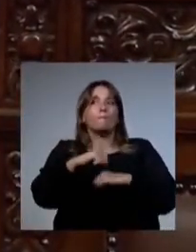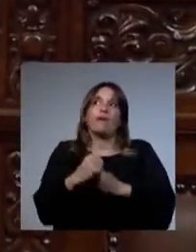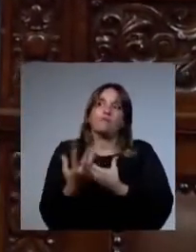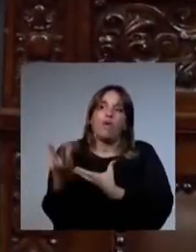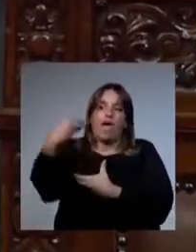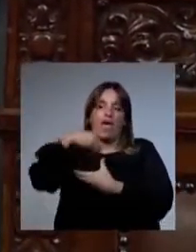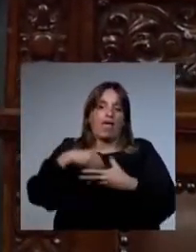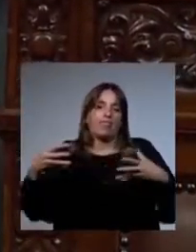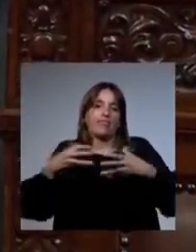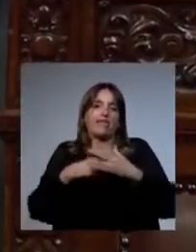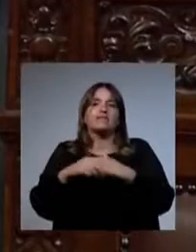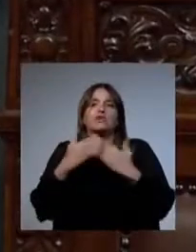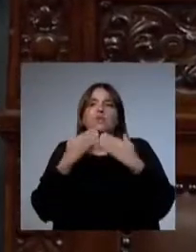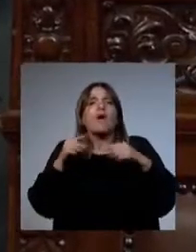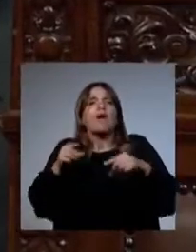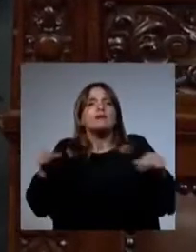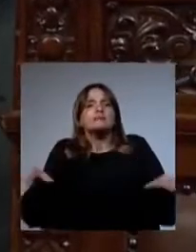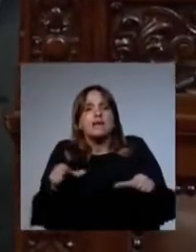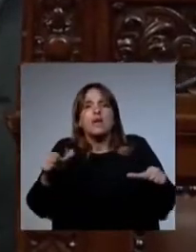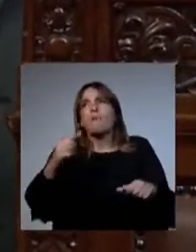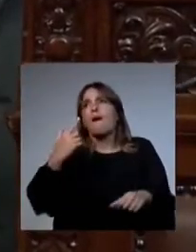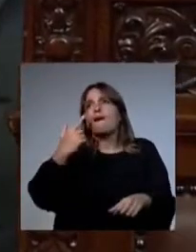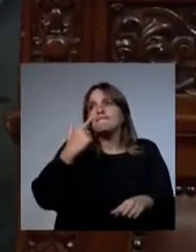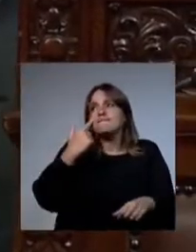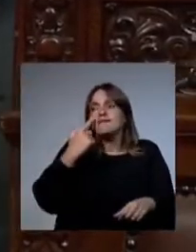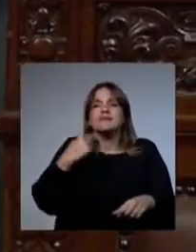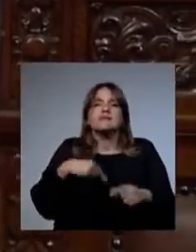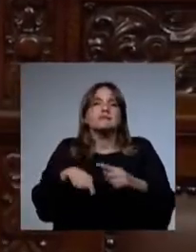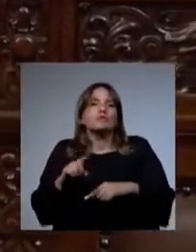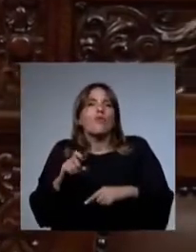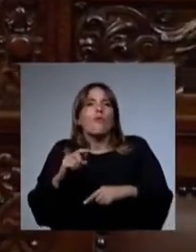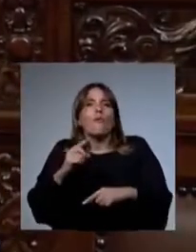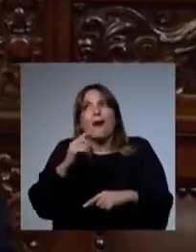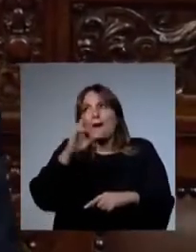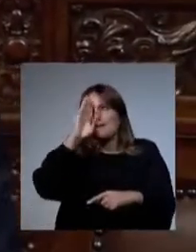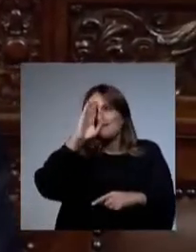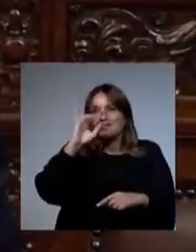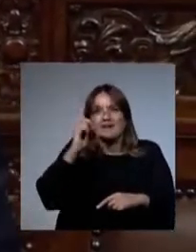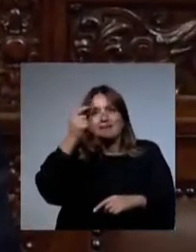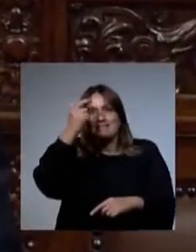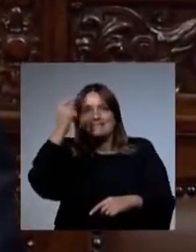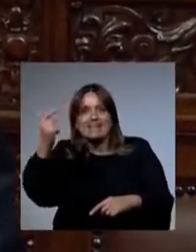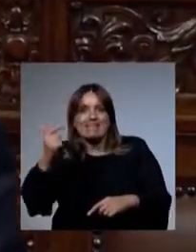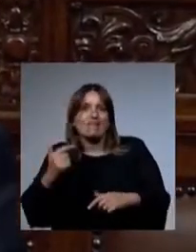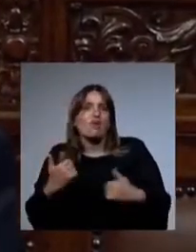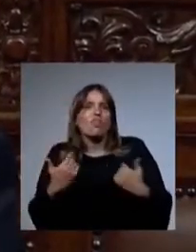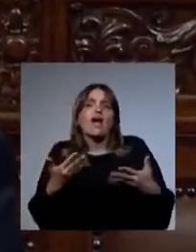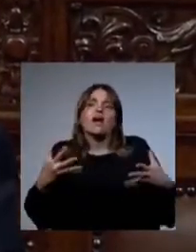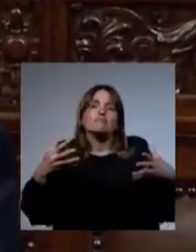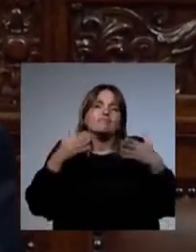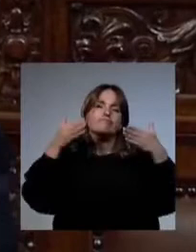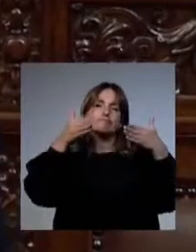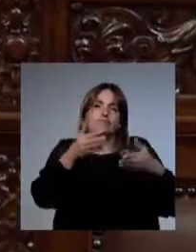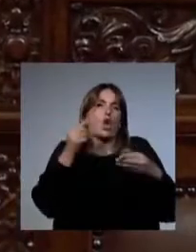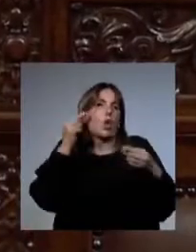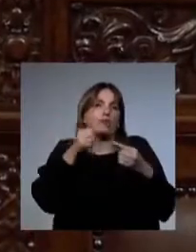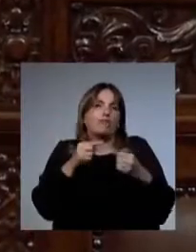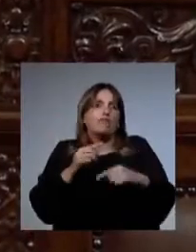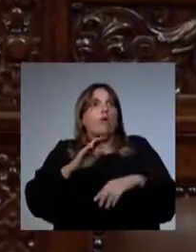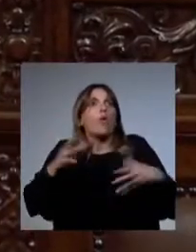porque volcaron conocimiento científico, dedicaron su tiempo y demostraron un enorme